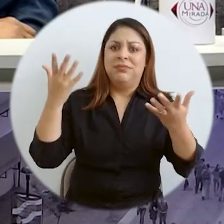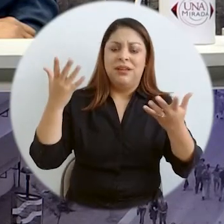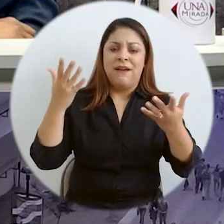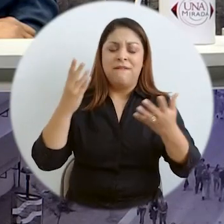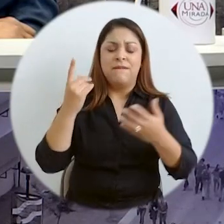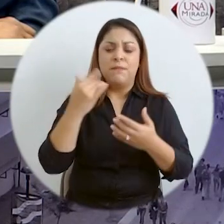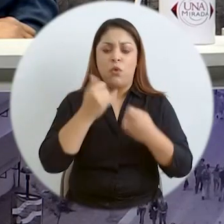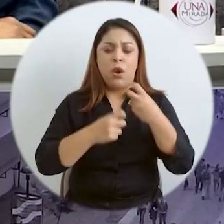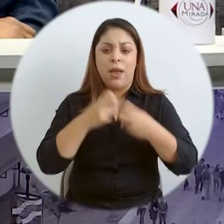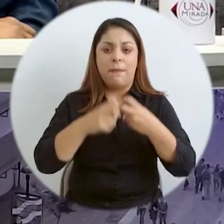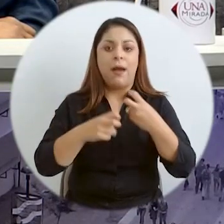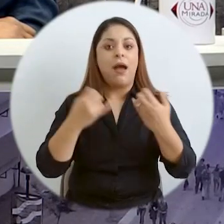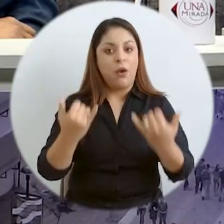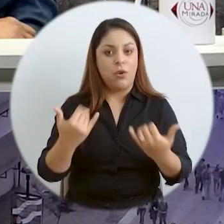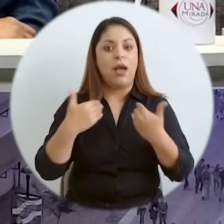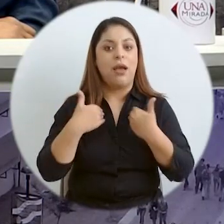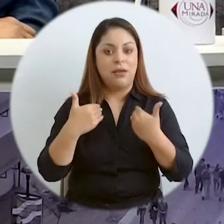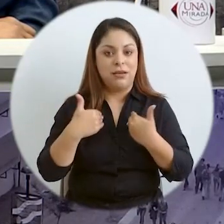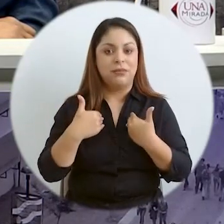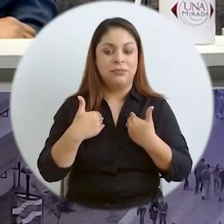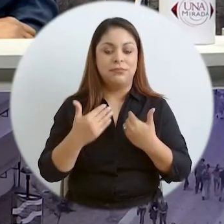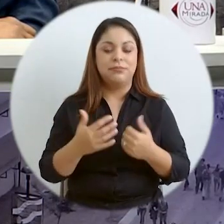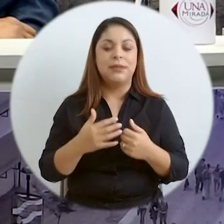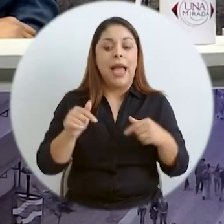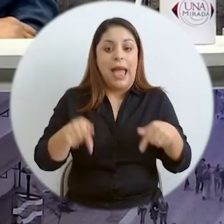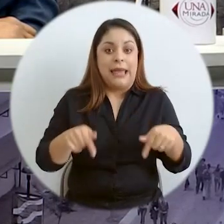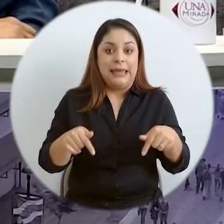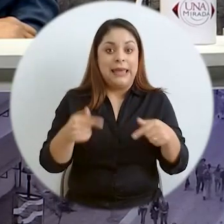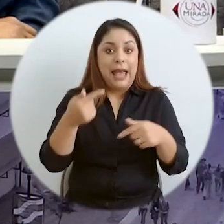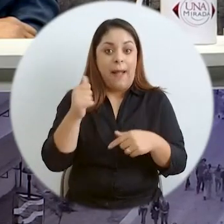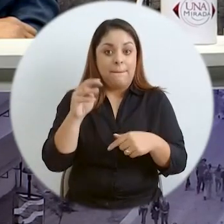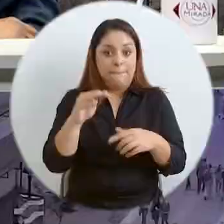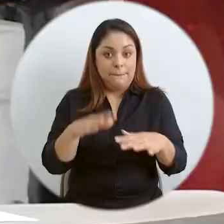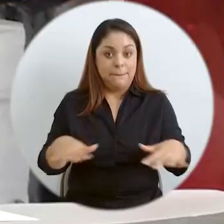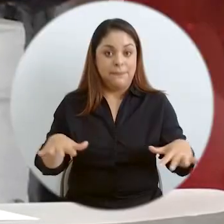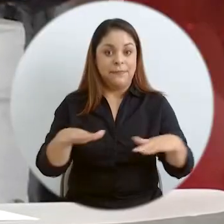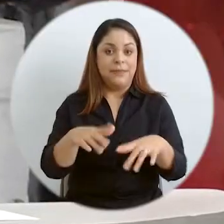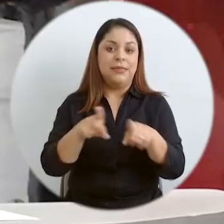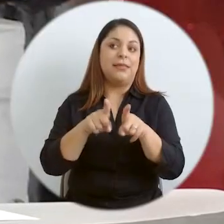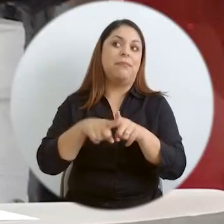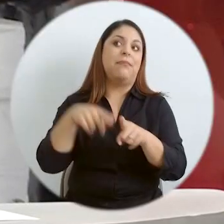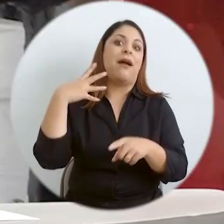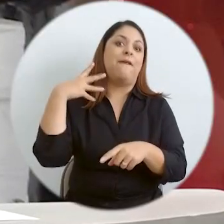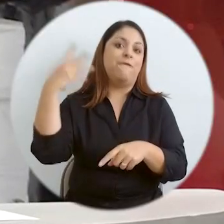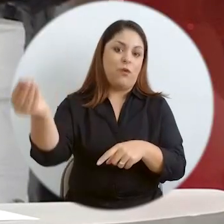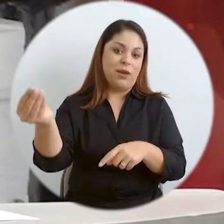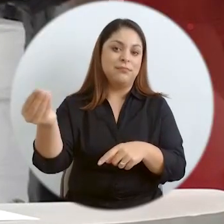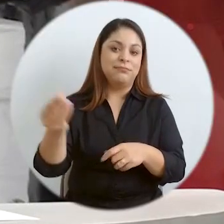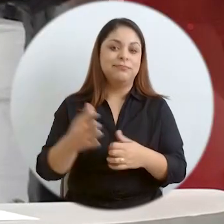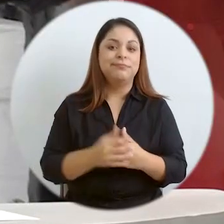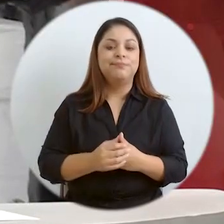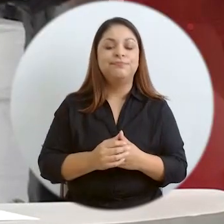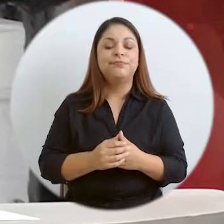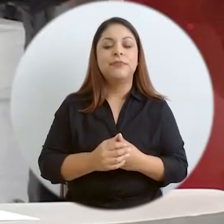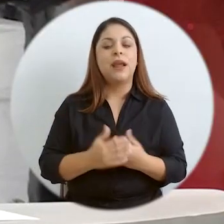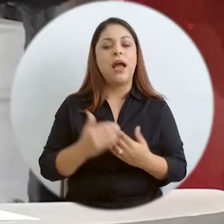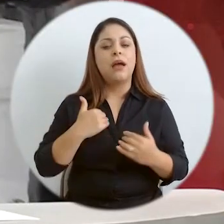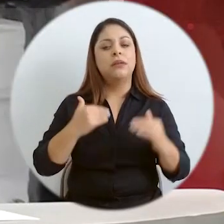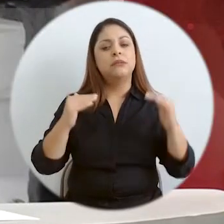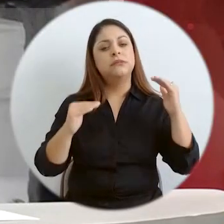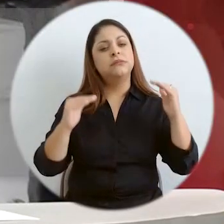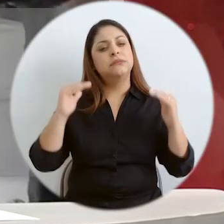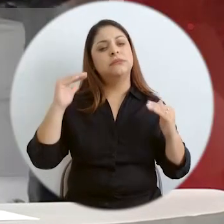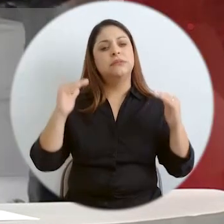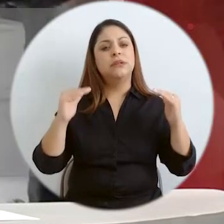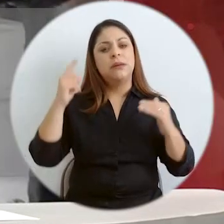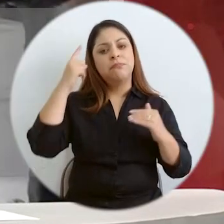qué decir pues fuera de él, ¿verdad? Entonces, ¿verdad? Es donde se establece esa balanza que uno dice, bueno,